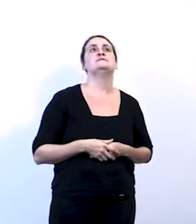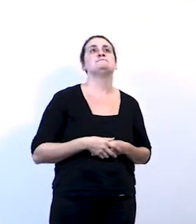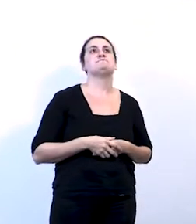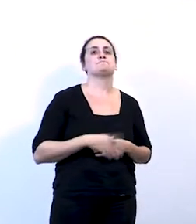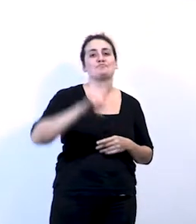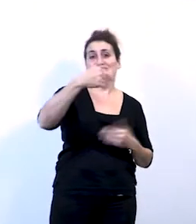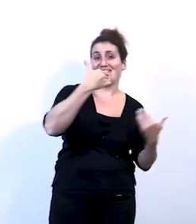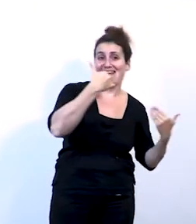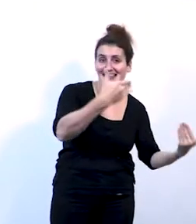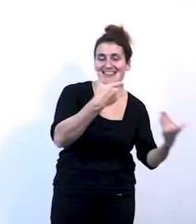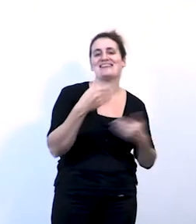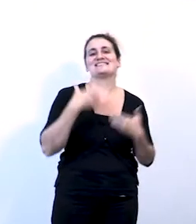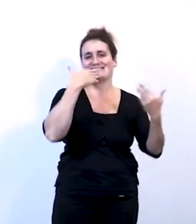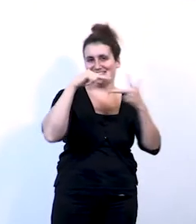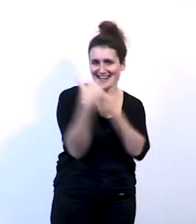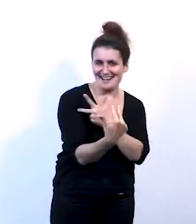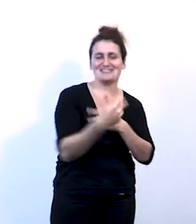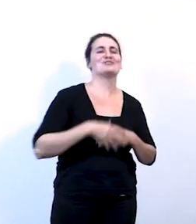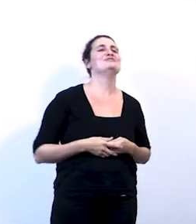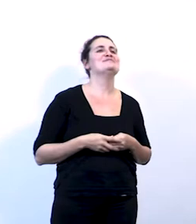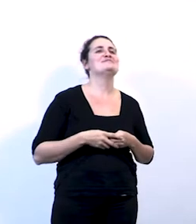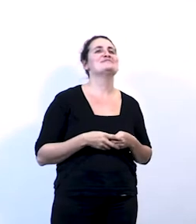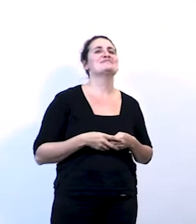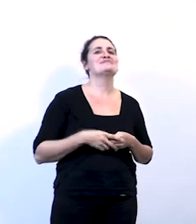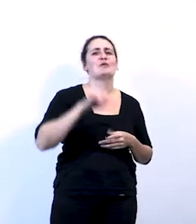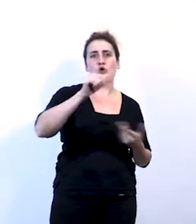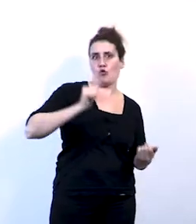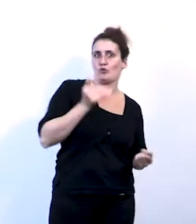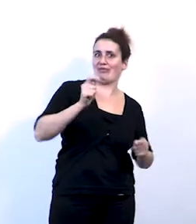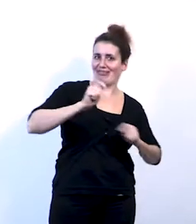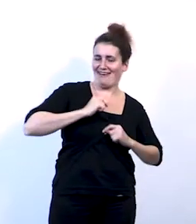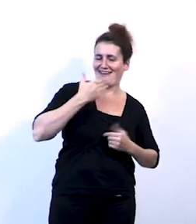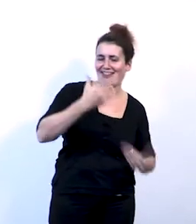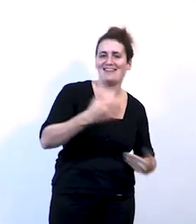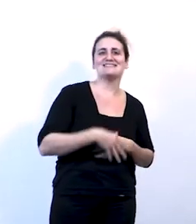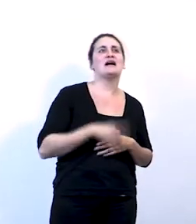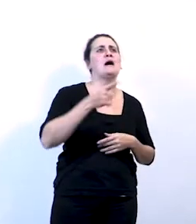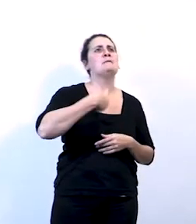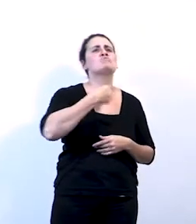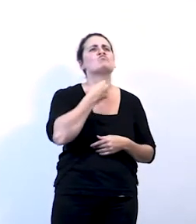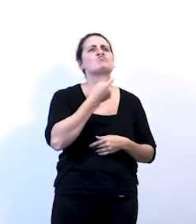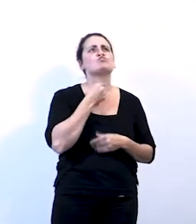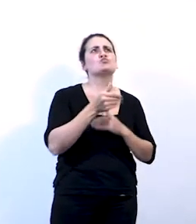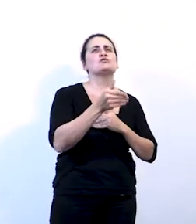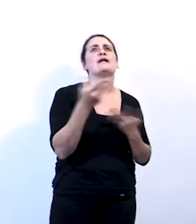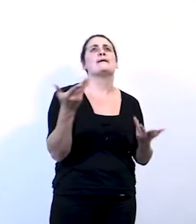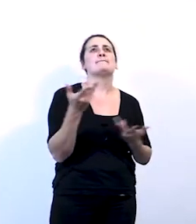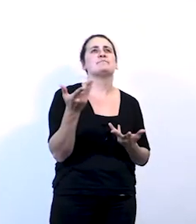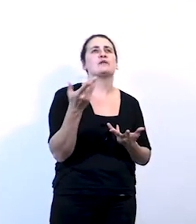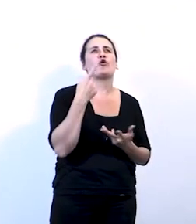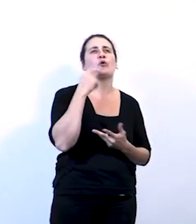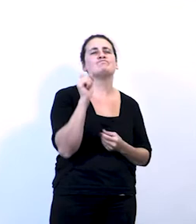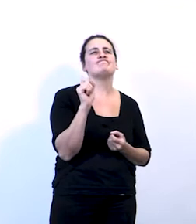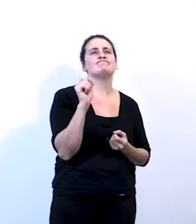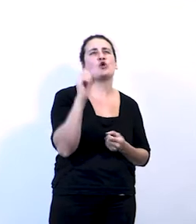las gracias, es que ricasco por estar en esta, por tener esta oportunidad, me gustaría así tirar